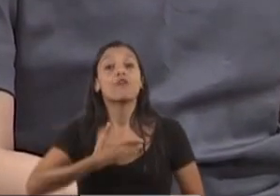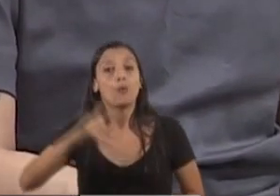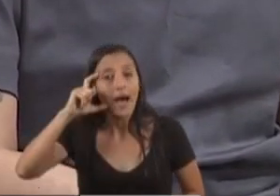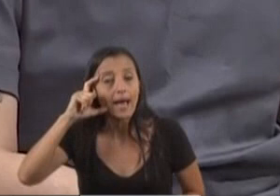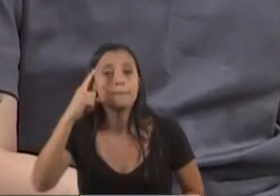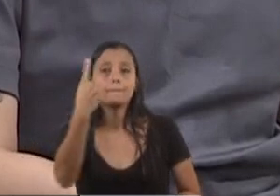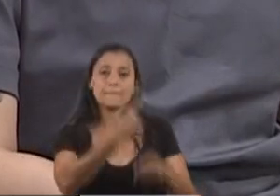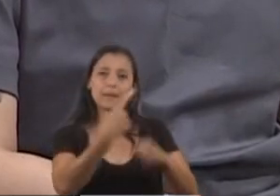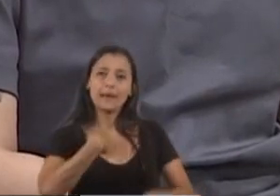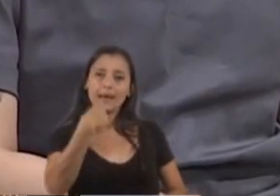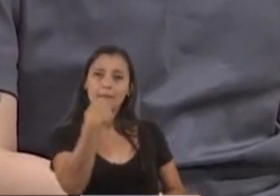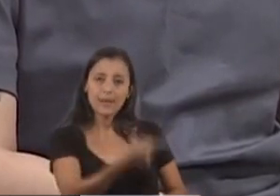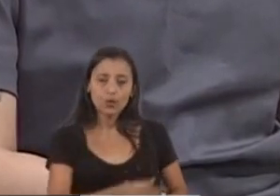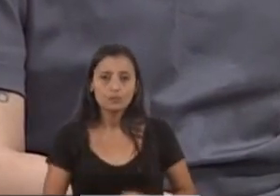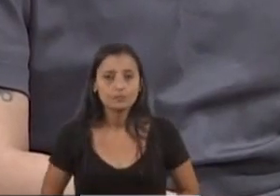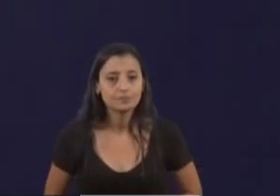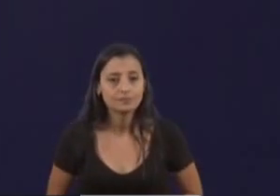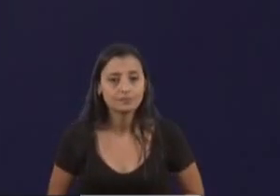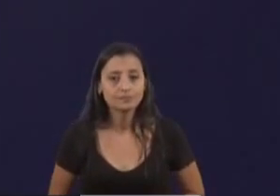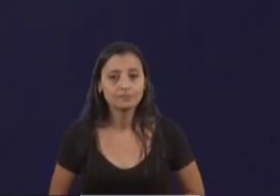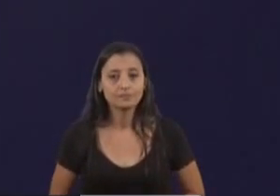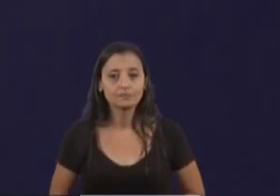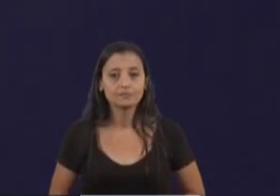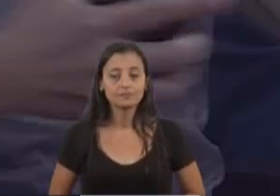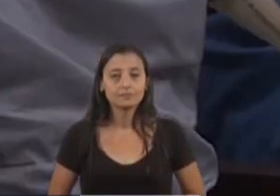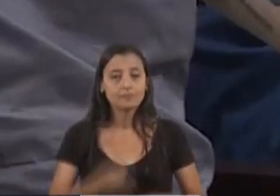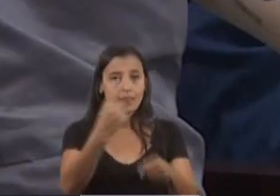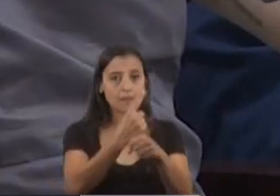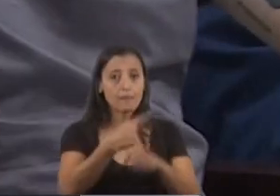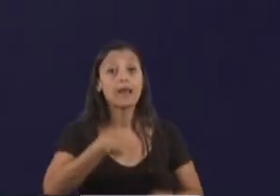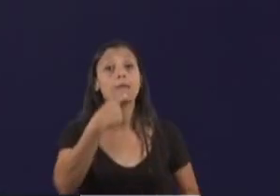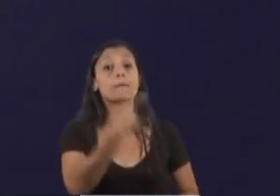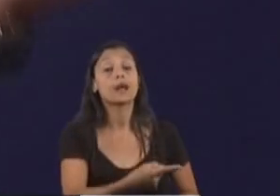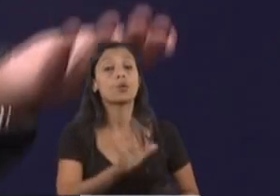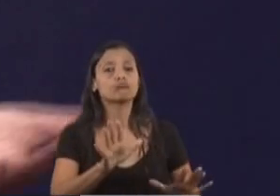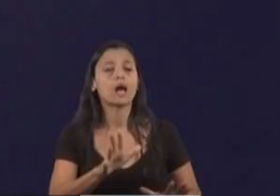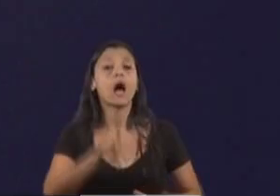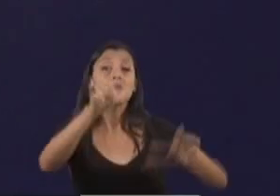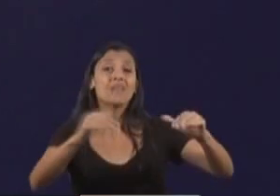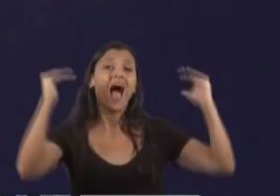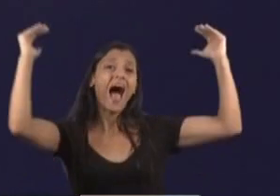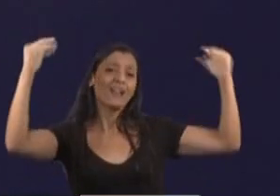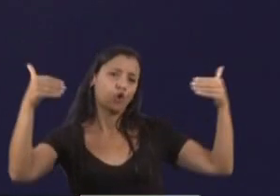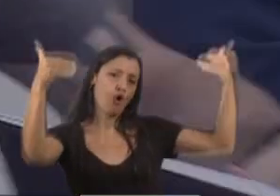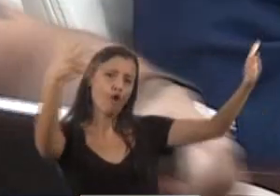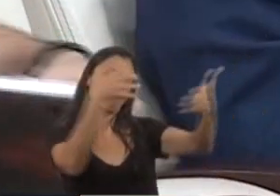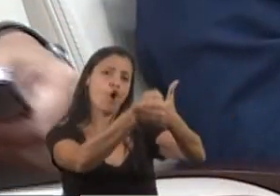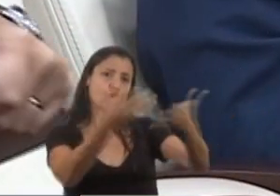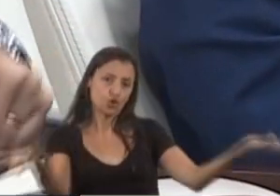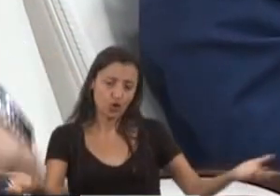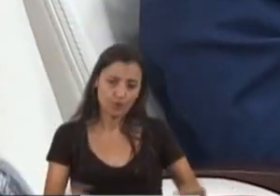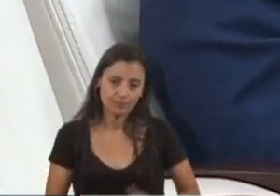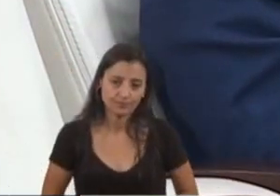Infobae. La primera Para consulta... Lo tengo a Pablito que te tapa, pero... Los saltos, siéntense atrás. Básico. Ahí